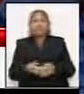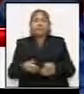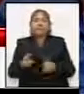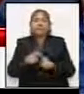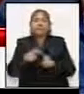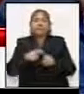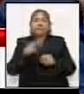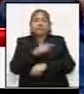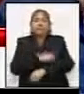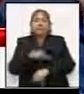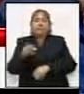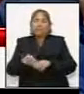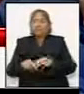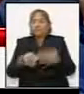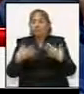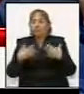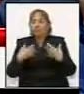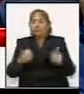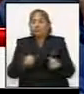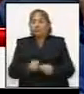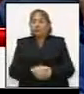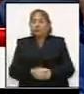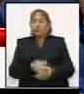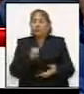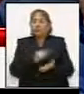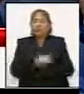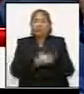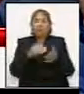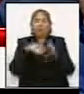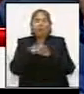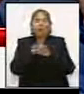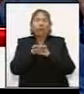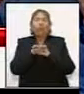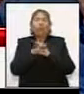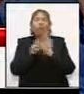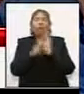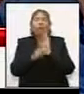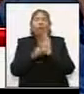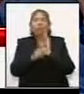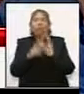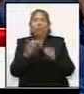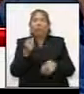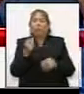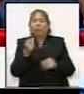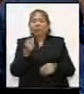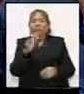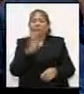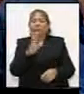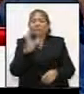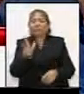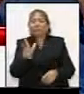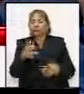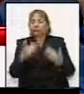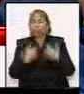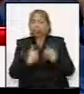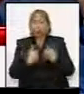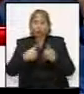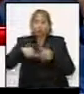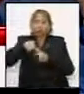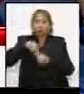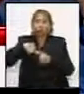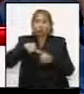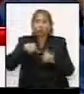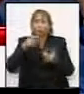auxiliares asistenciales de la salud, que a la entrada de la vigencia del decreto legislativo 1153 tuvieron un vínculo laboral y